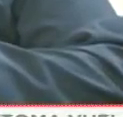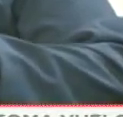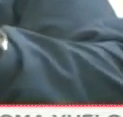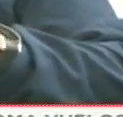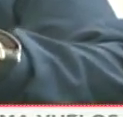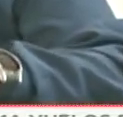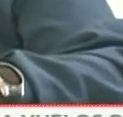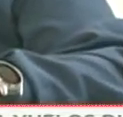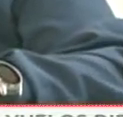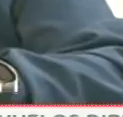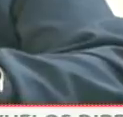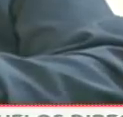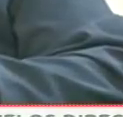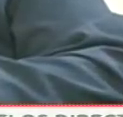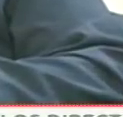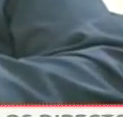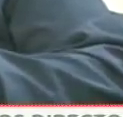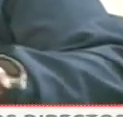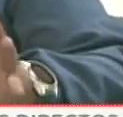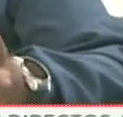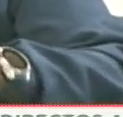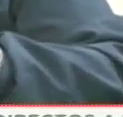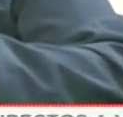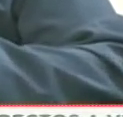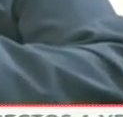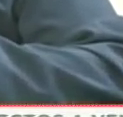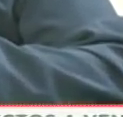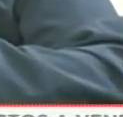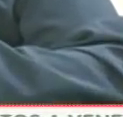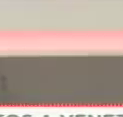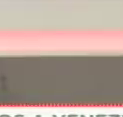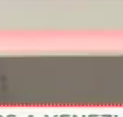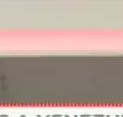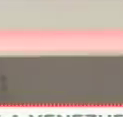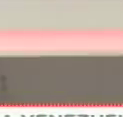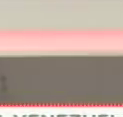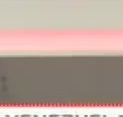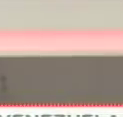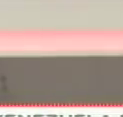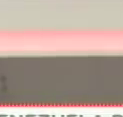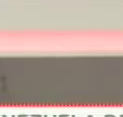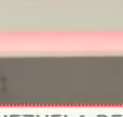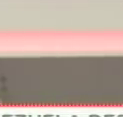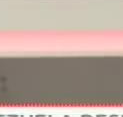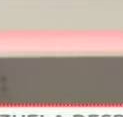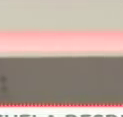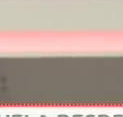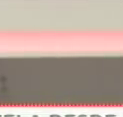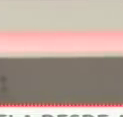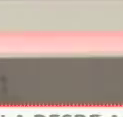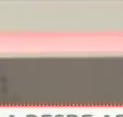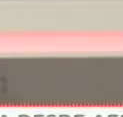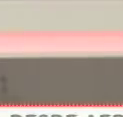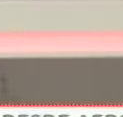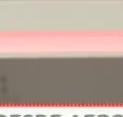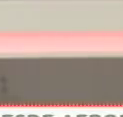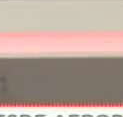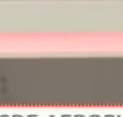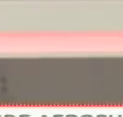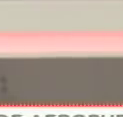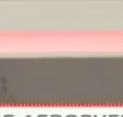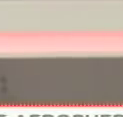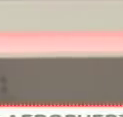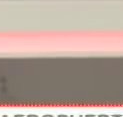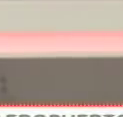descartado. Bueno, un móvil por razones pasionales. ¿Y de las personas, hay alguna ya detenida?